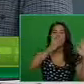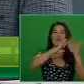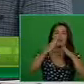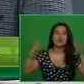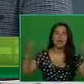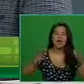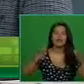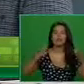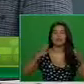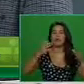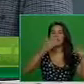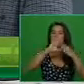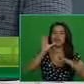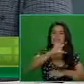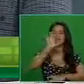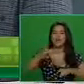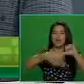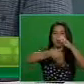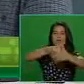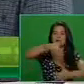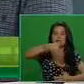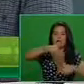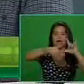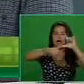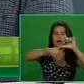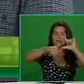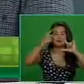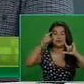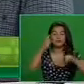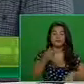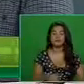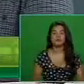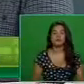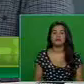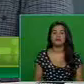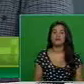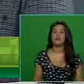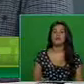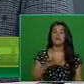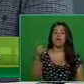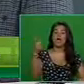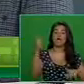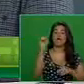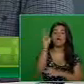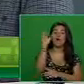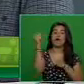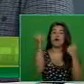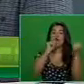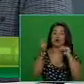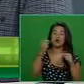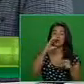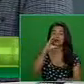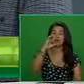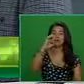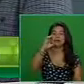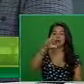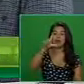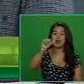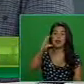de la Comunidad de Estado de América Latina y el Caribe, que el foro de la CELAC ha invitado a la